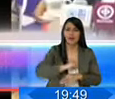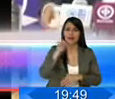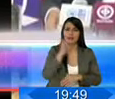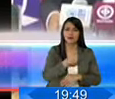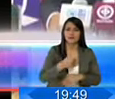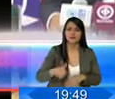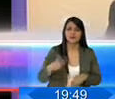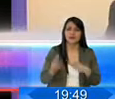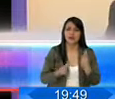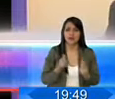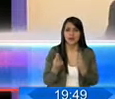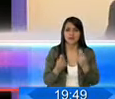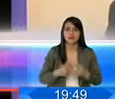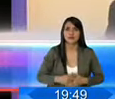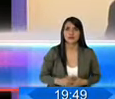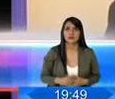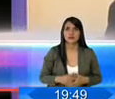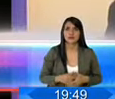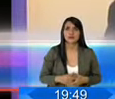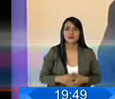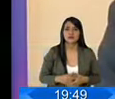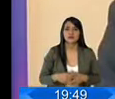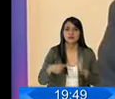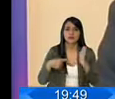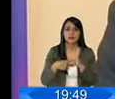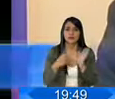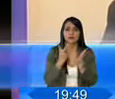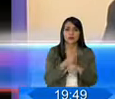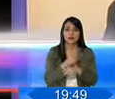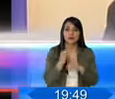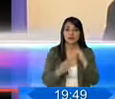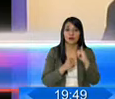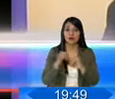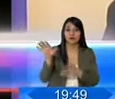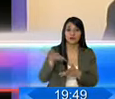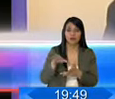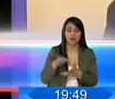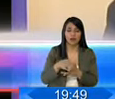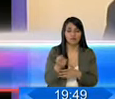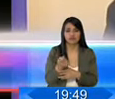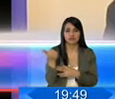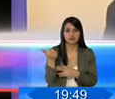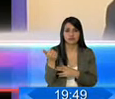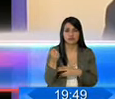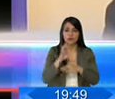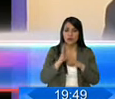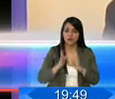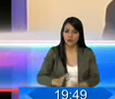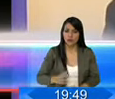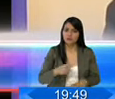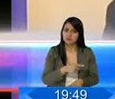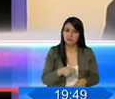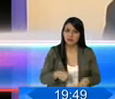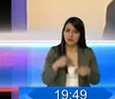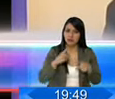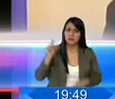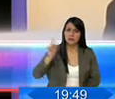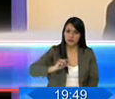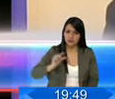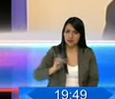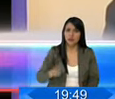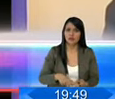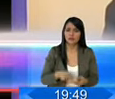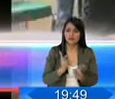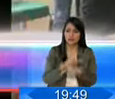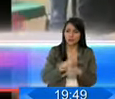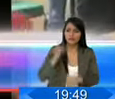las elecciones. Eliminaré las salvaguardas, porque hay que abaratar el costo de vida de los ecuatorianos. Hay que abaratar los precios